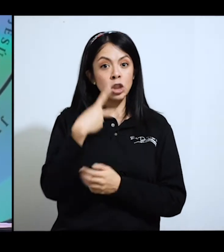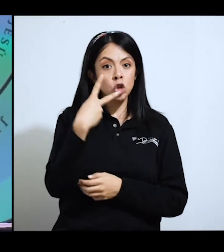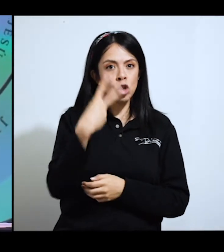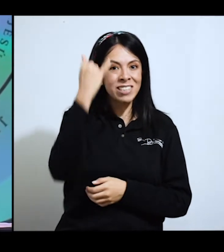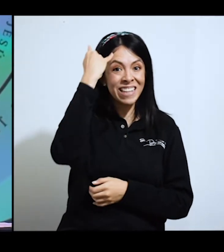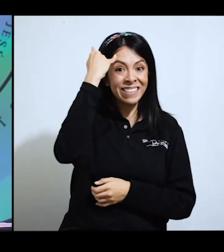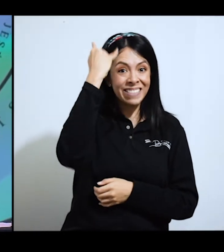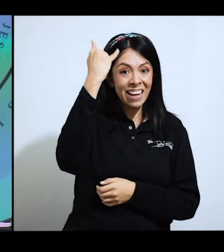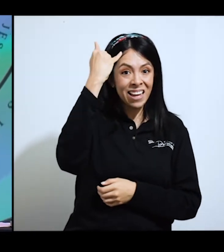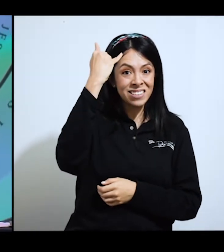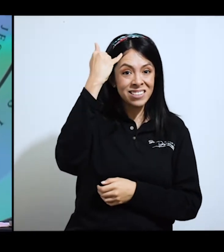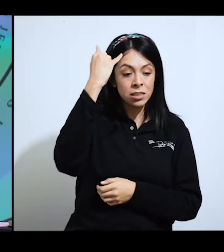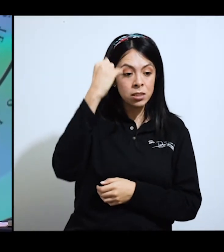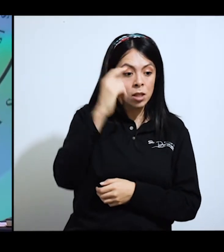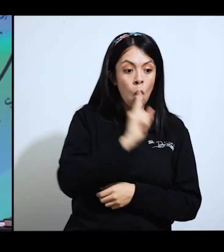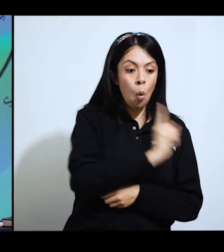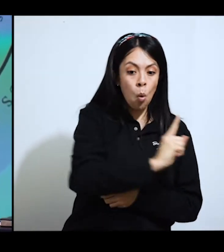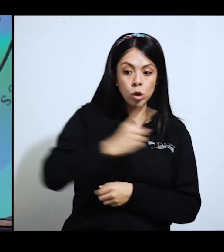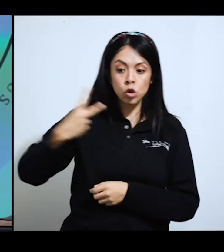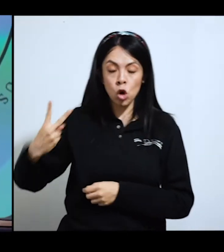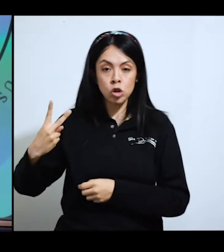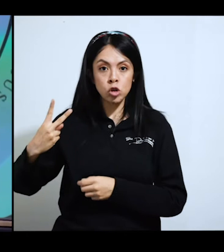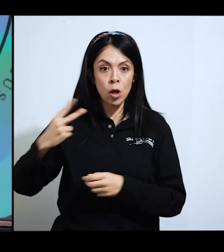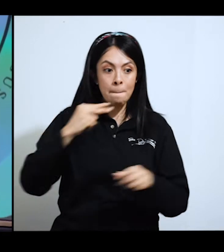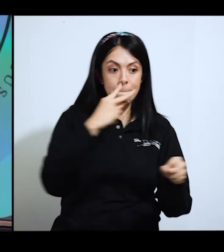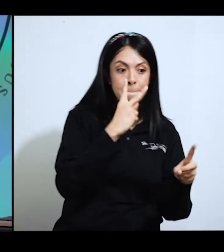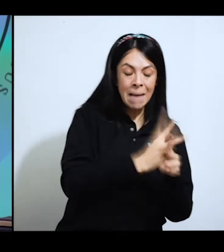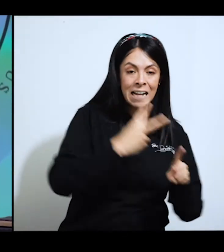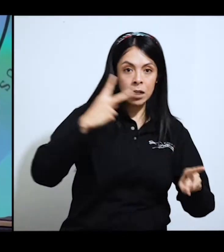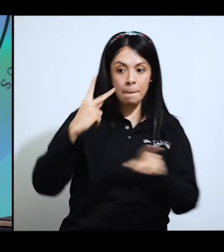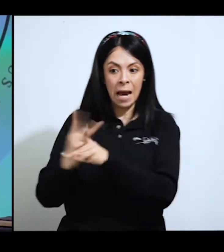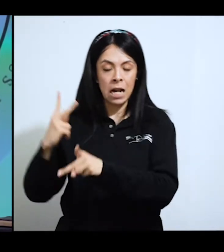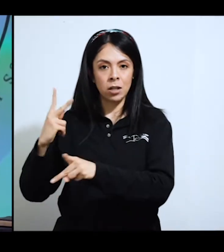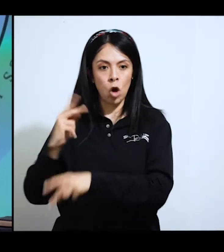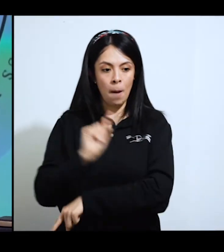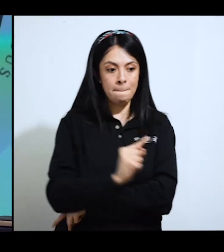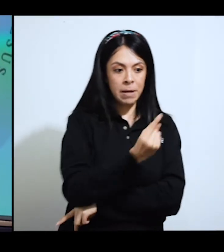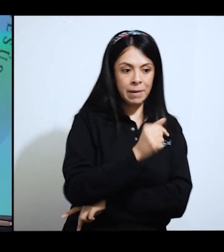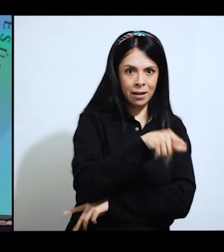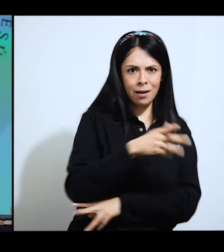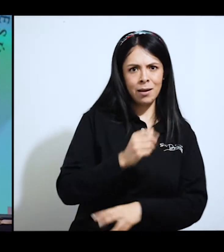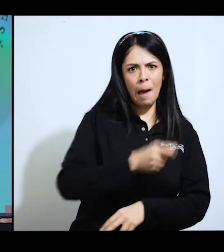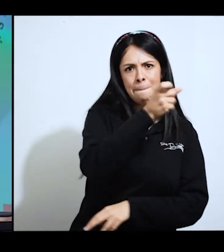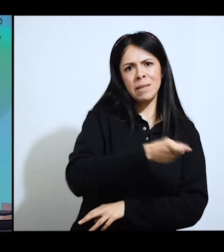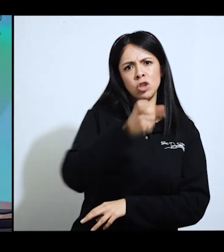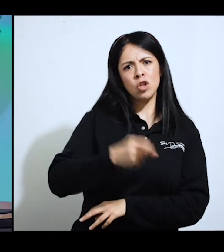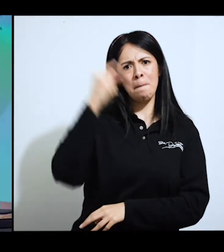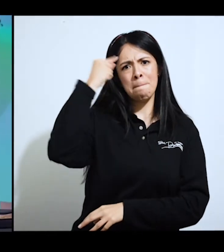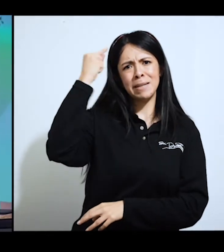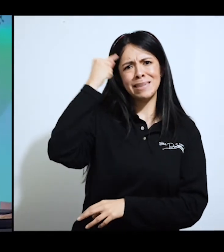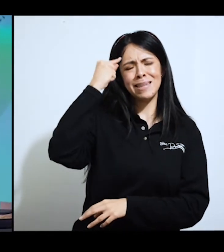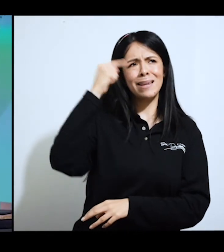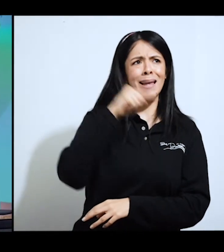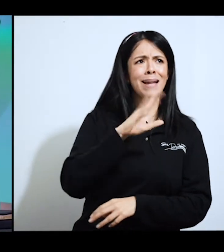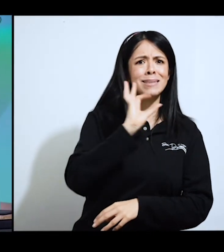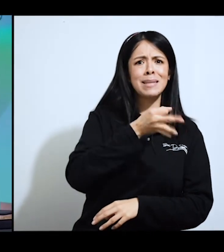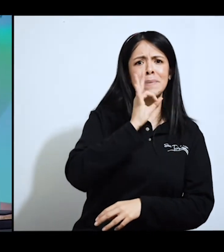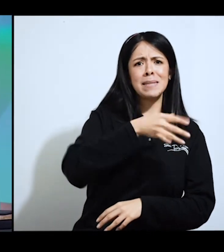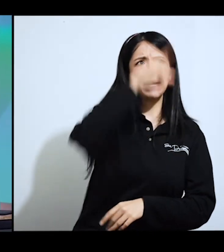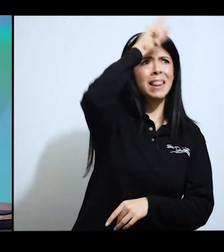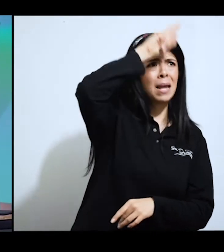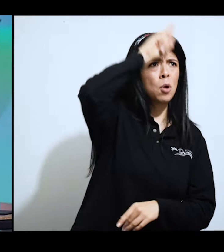hay en la iglesia dos extremos igual de peligrosos. La primera son aquellos que